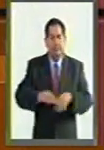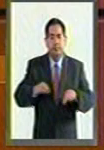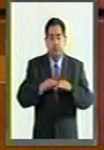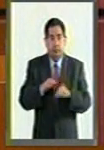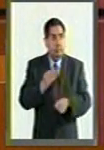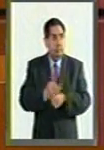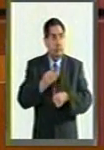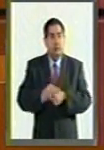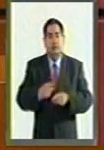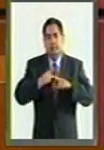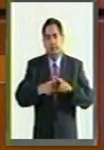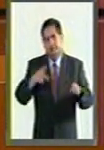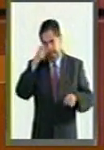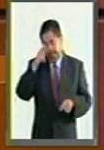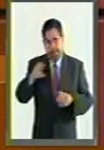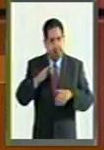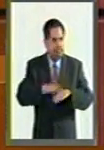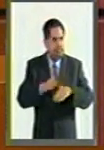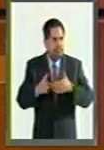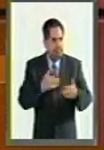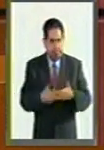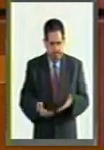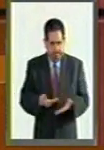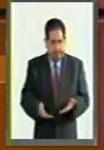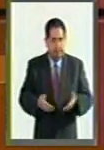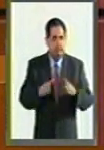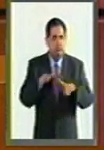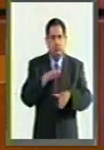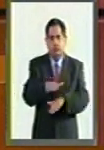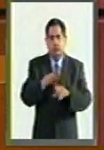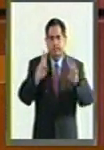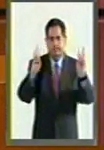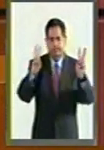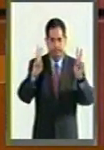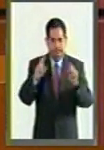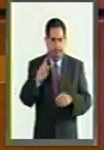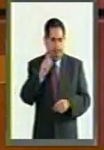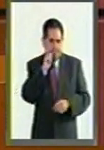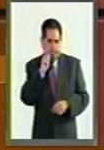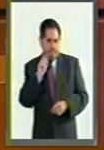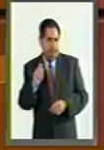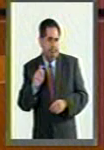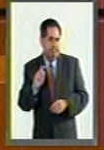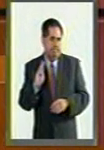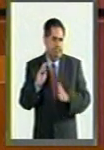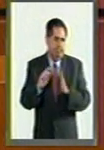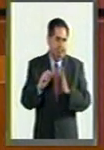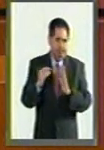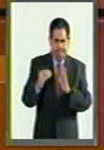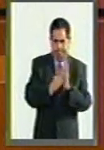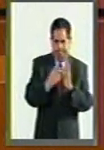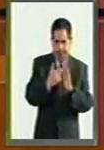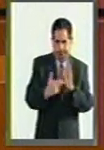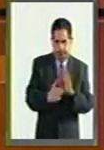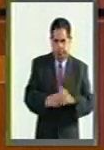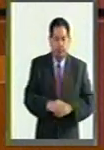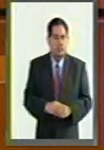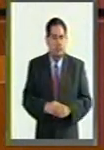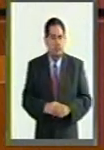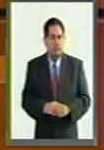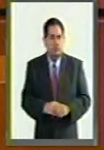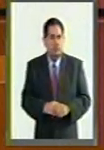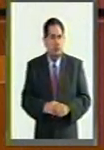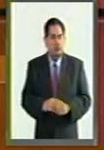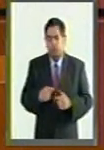retos y realidades que enfrenta México en el tema de la regulación de la marihuana. ¿Qué buscaban con